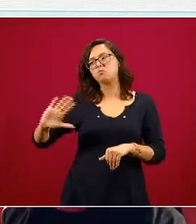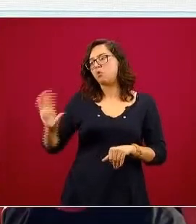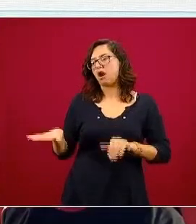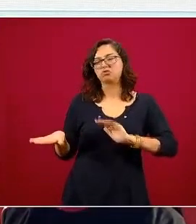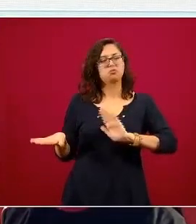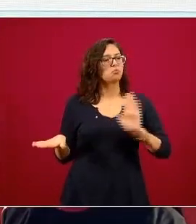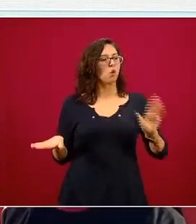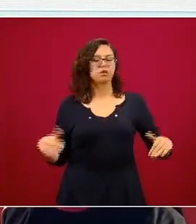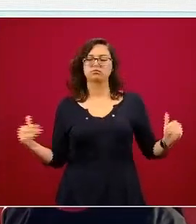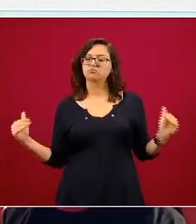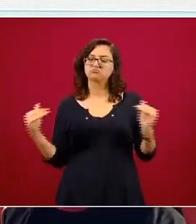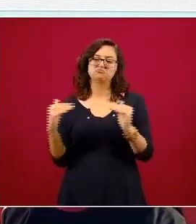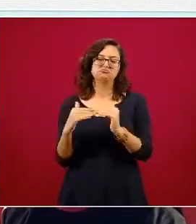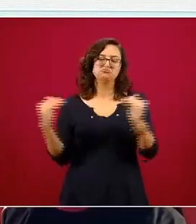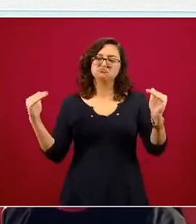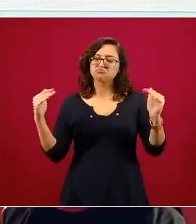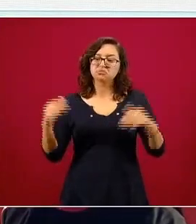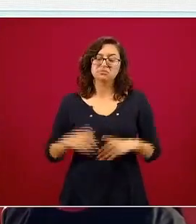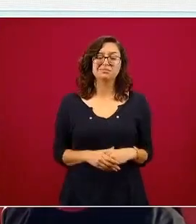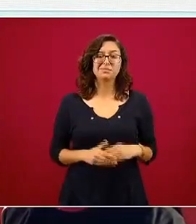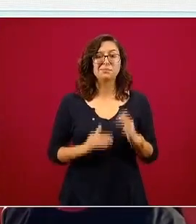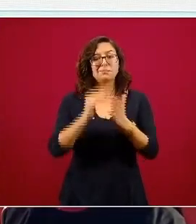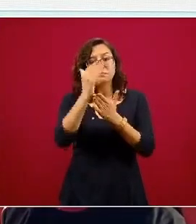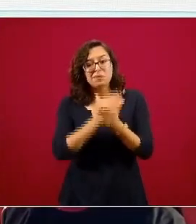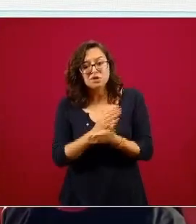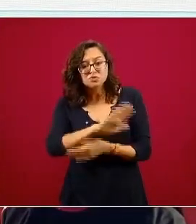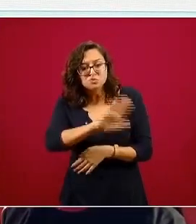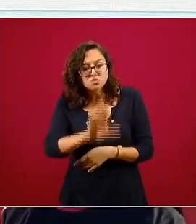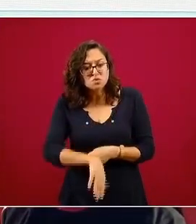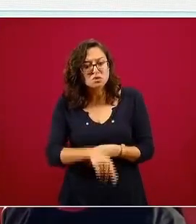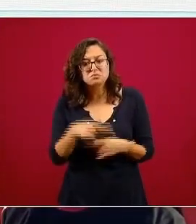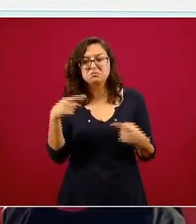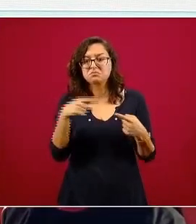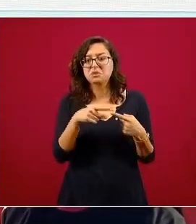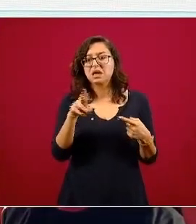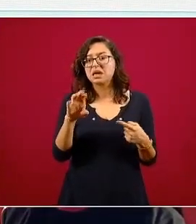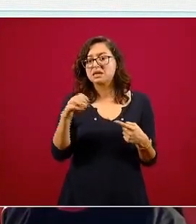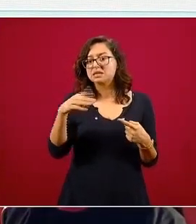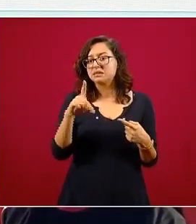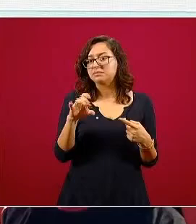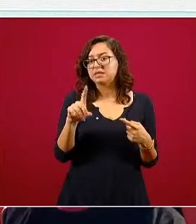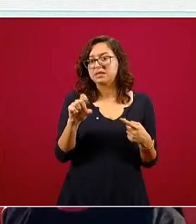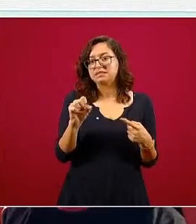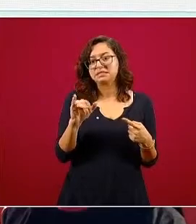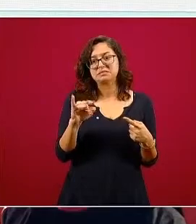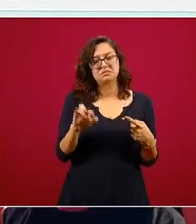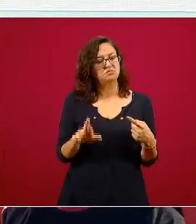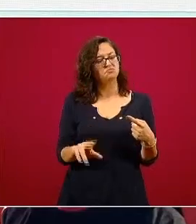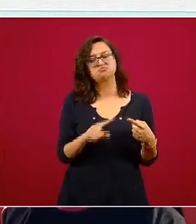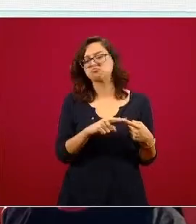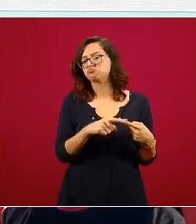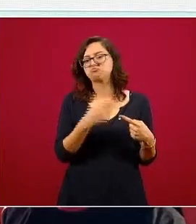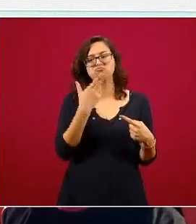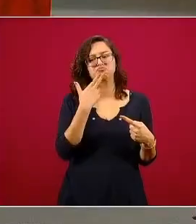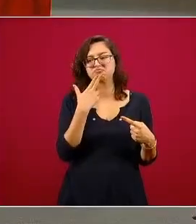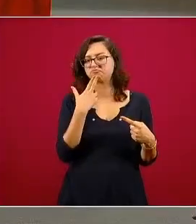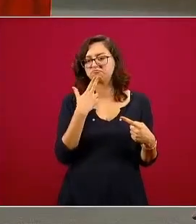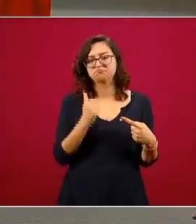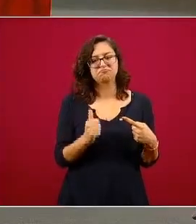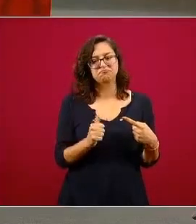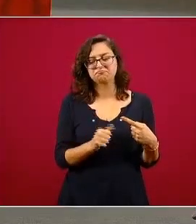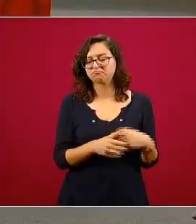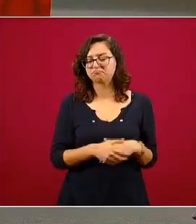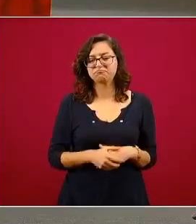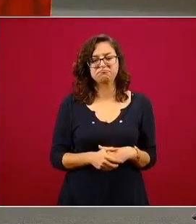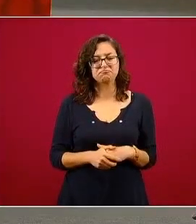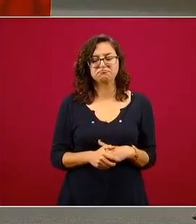que estamos buscando de reducir la mortalidad, el remdesivir hasta ahora no ha